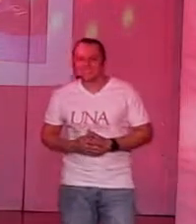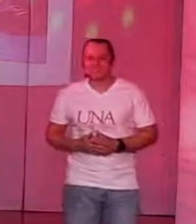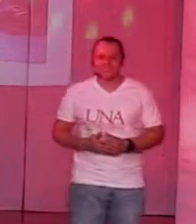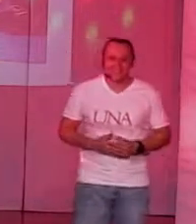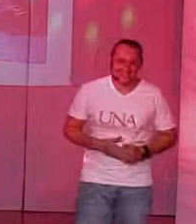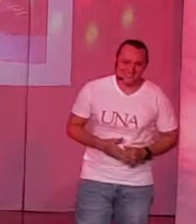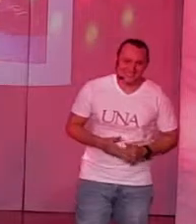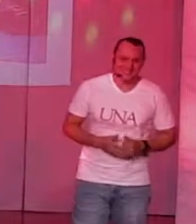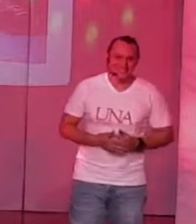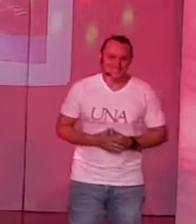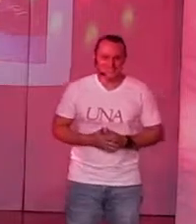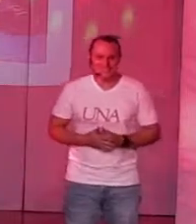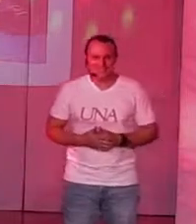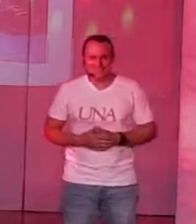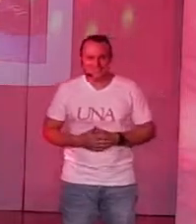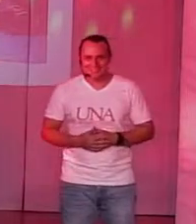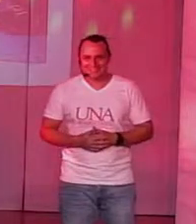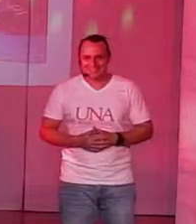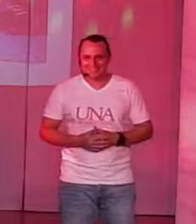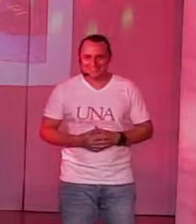frase, excelente. ¡Vámonos!